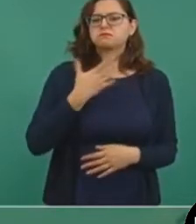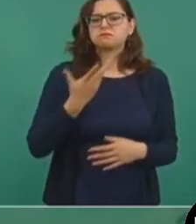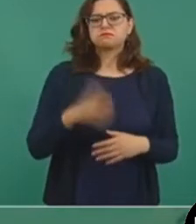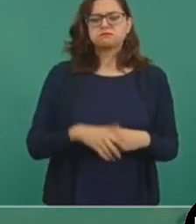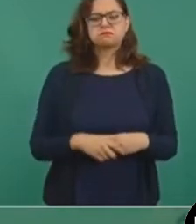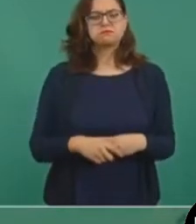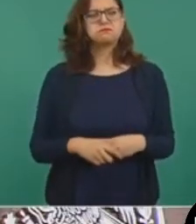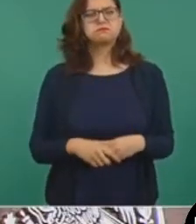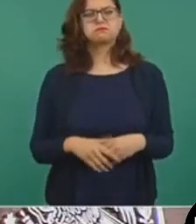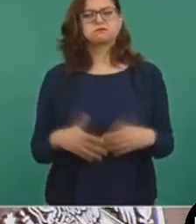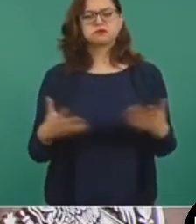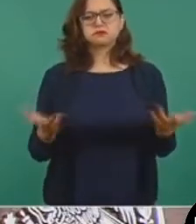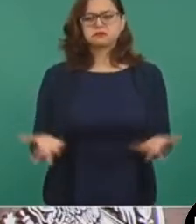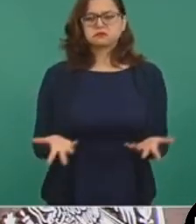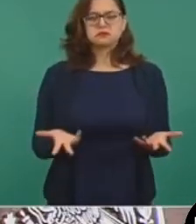conferencia, un encuentro